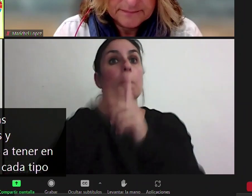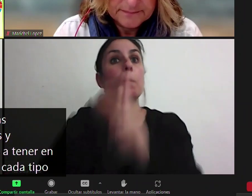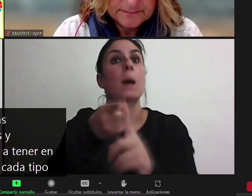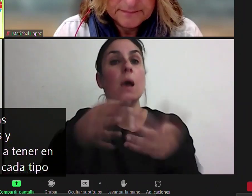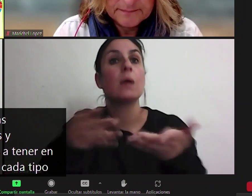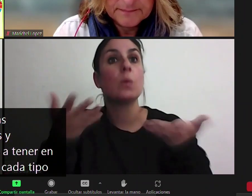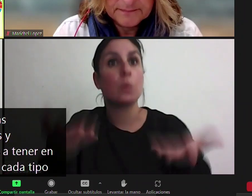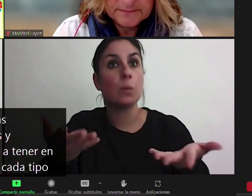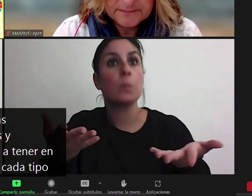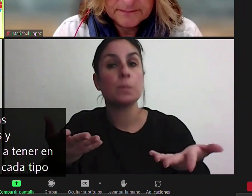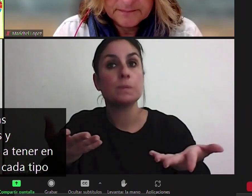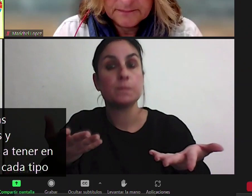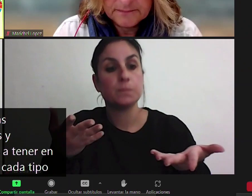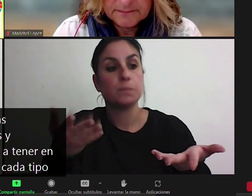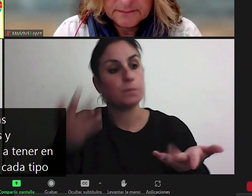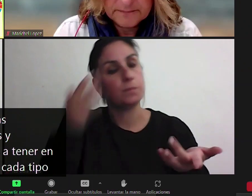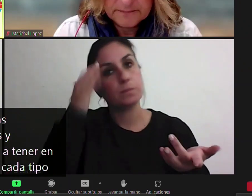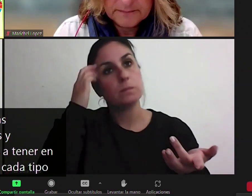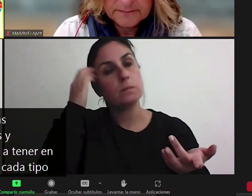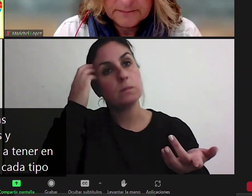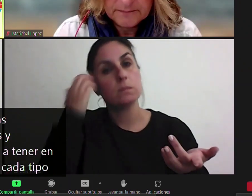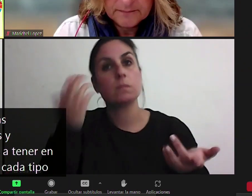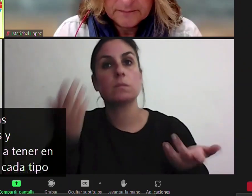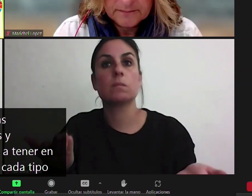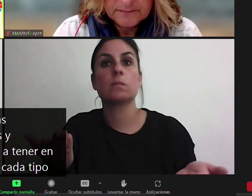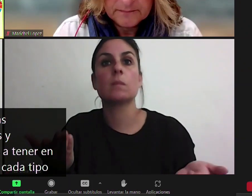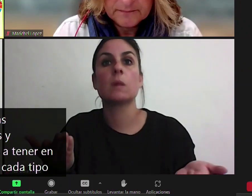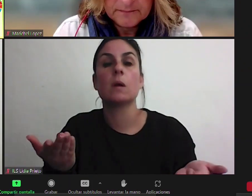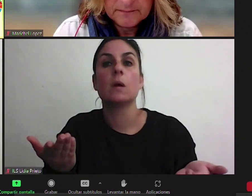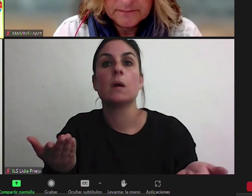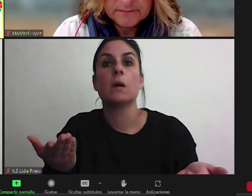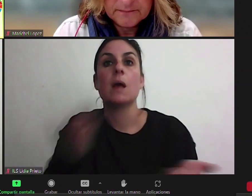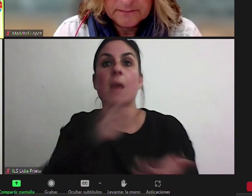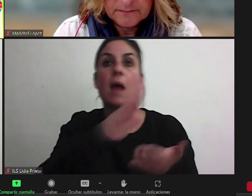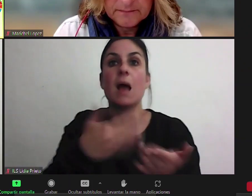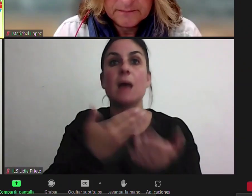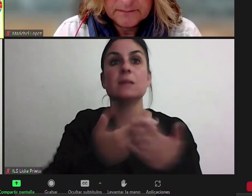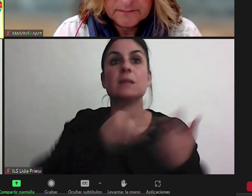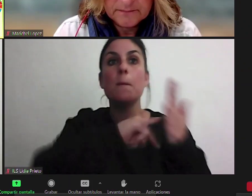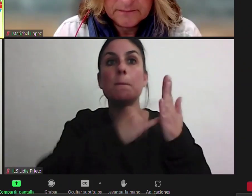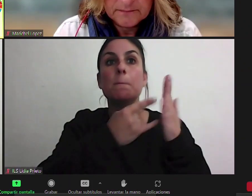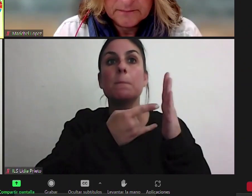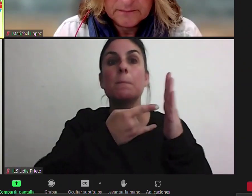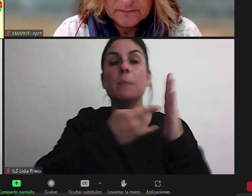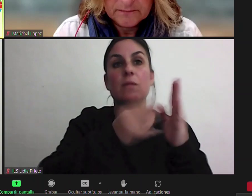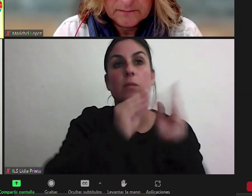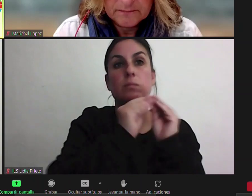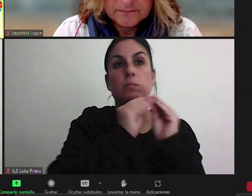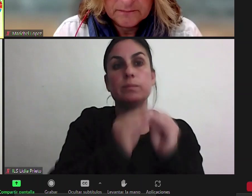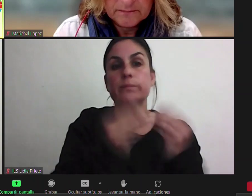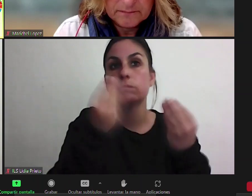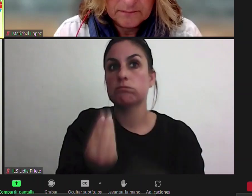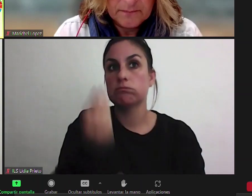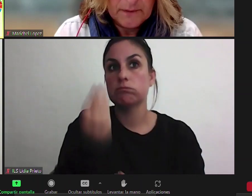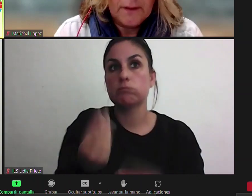para que sirva o hacia dónde queremos que vaya. Bueno, pues hacia esa buena planificación de las medidas preventivas para